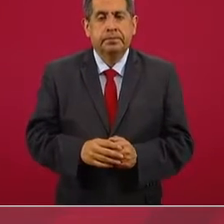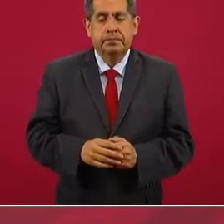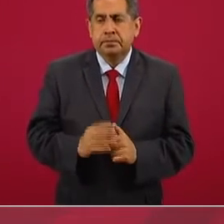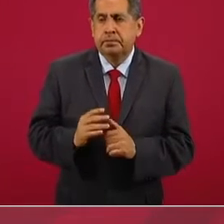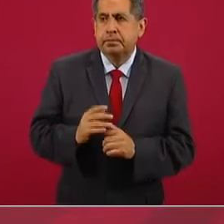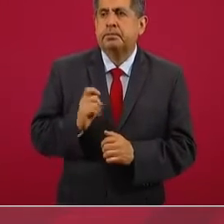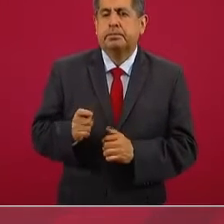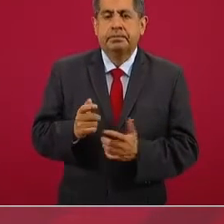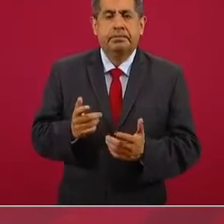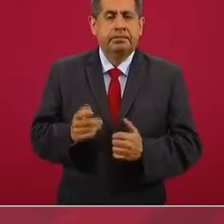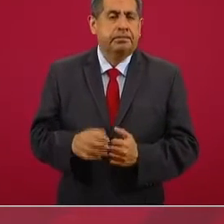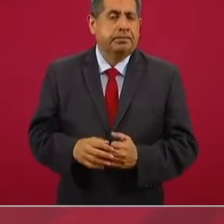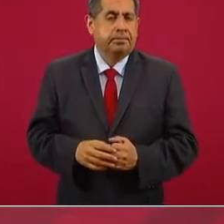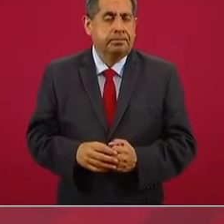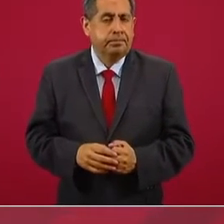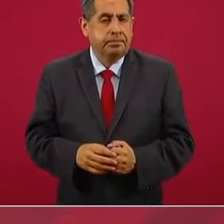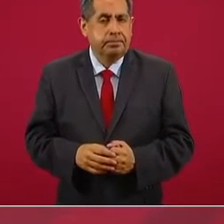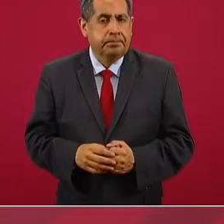qué